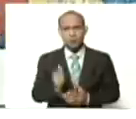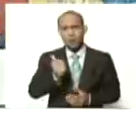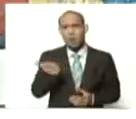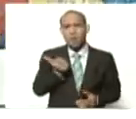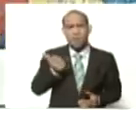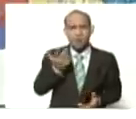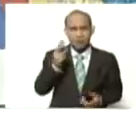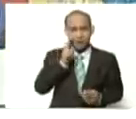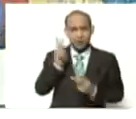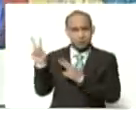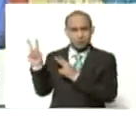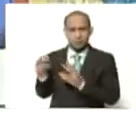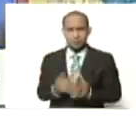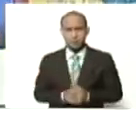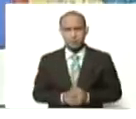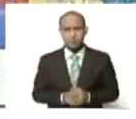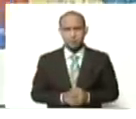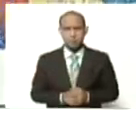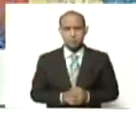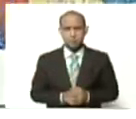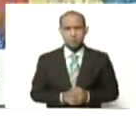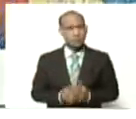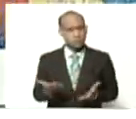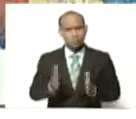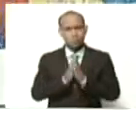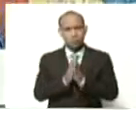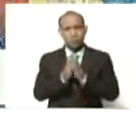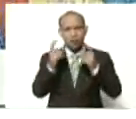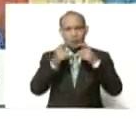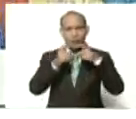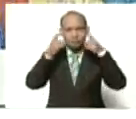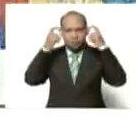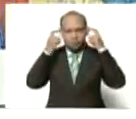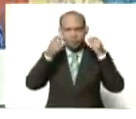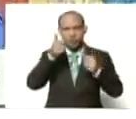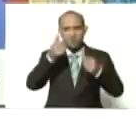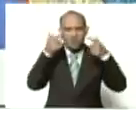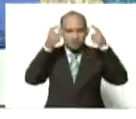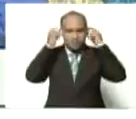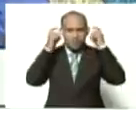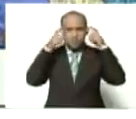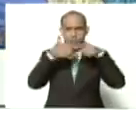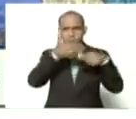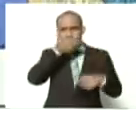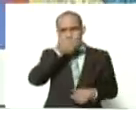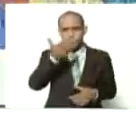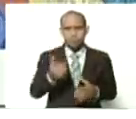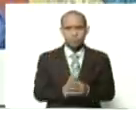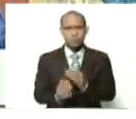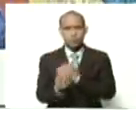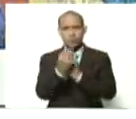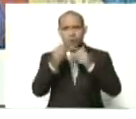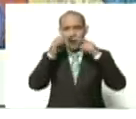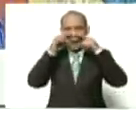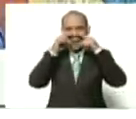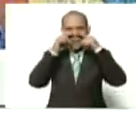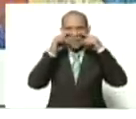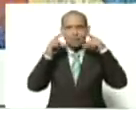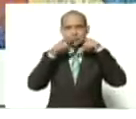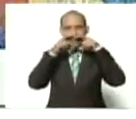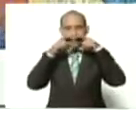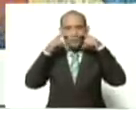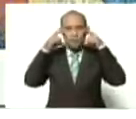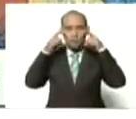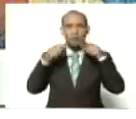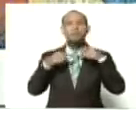aquí, ¿ya? No vale. Tapaboca bien puesto, mira, bien. Que cubra bien. Aquí